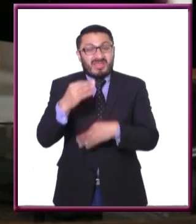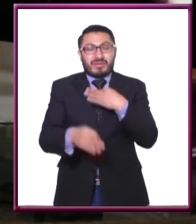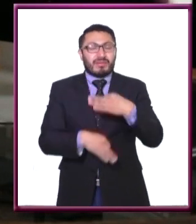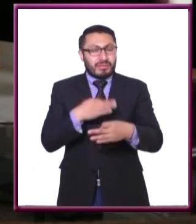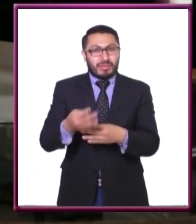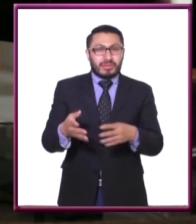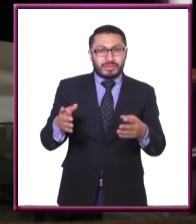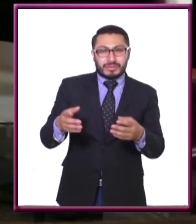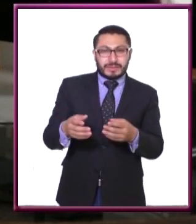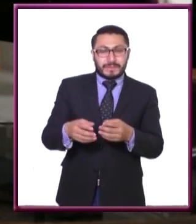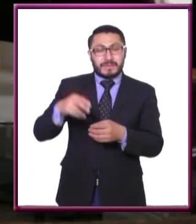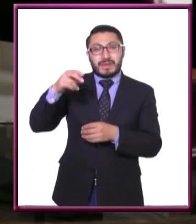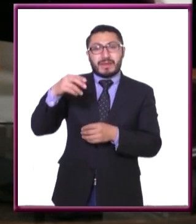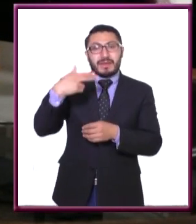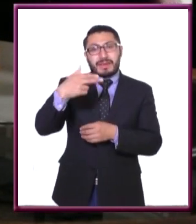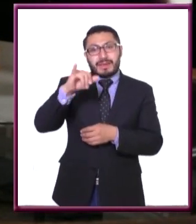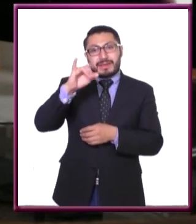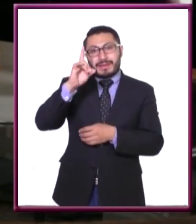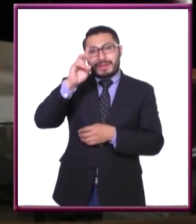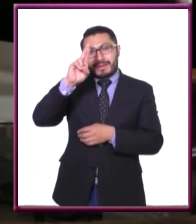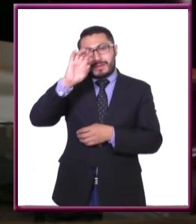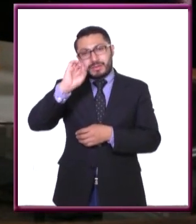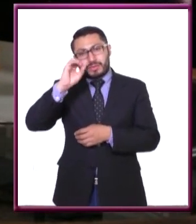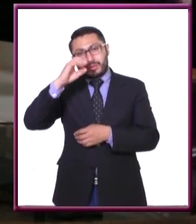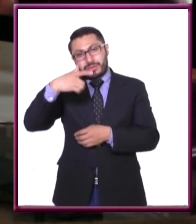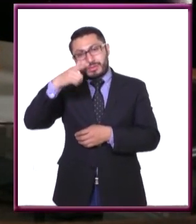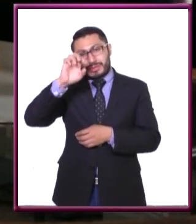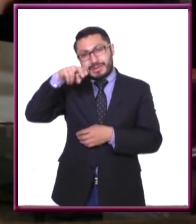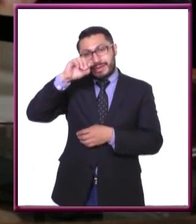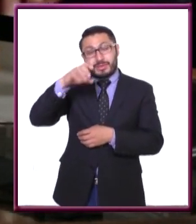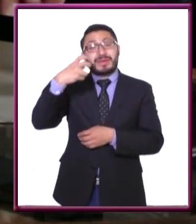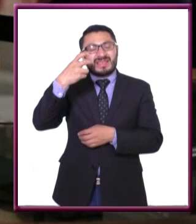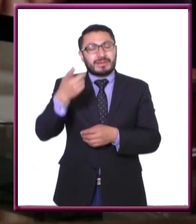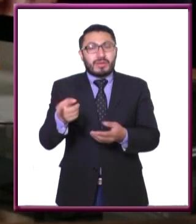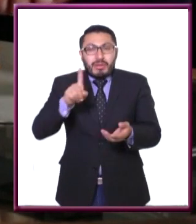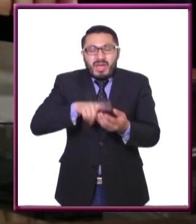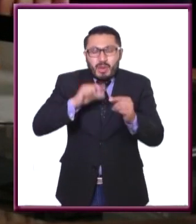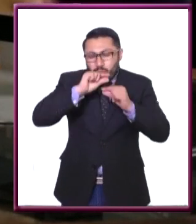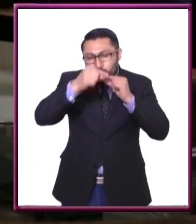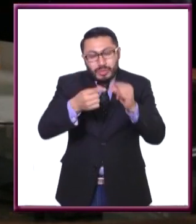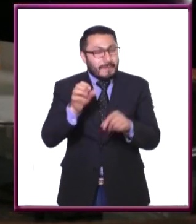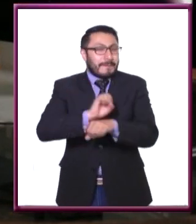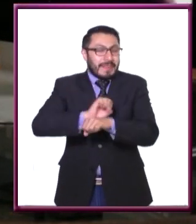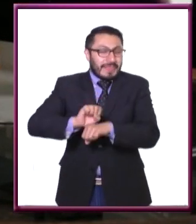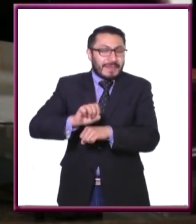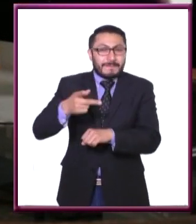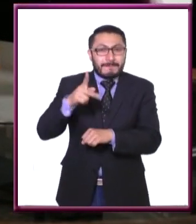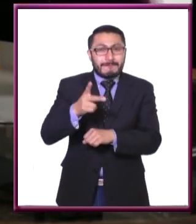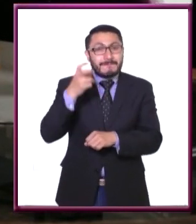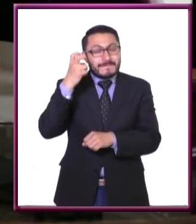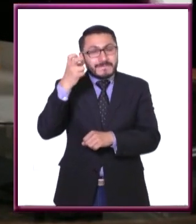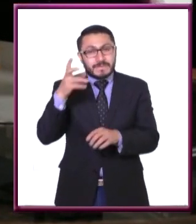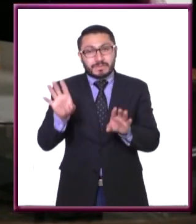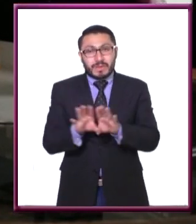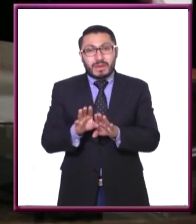todos casi, excepto el hidrógeno, que somos mucho, hidrógeno, que es el átomo, el núcleo más sencillo,